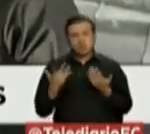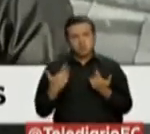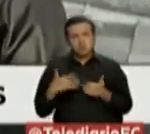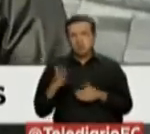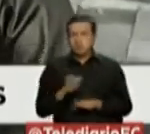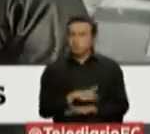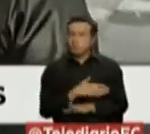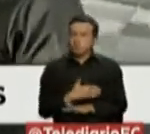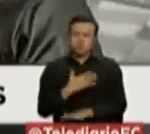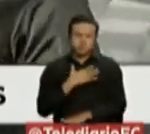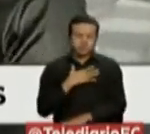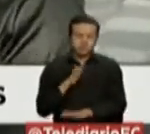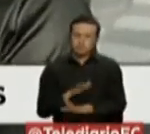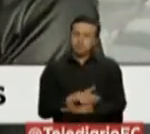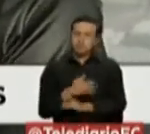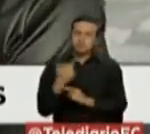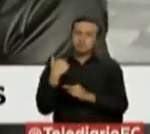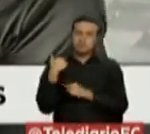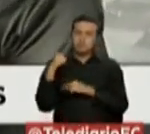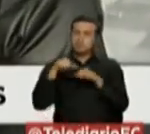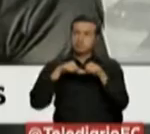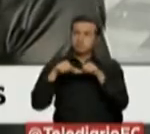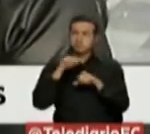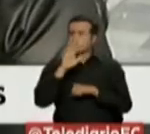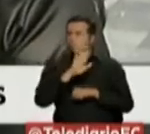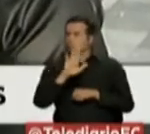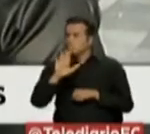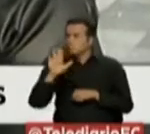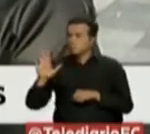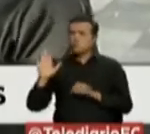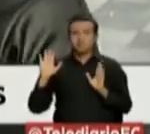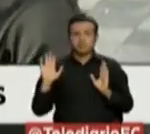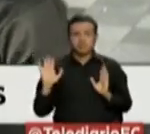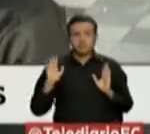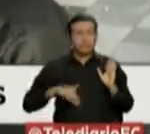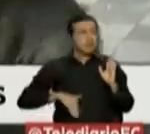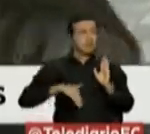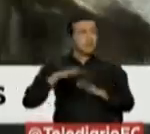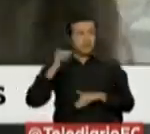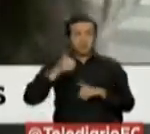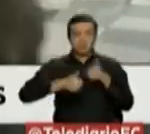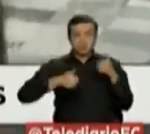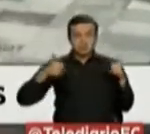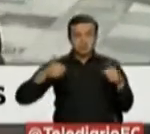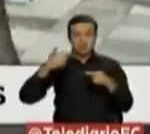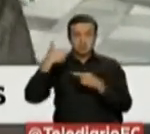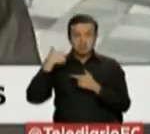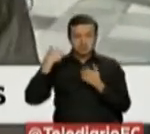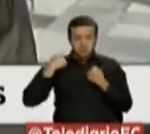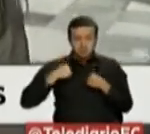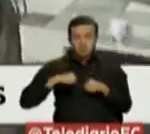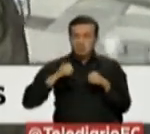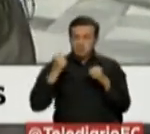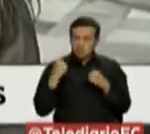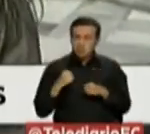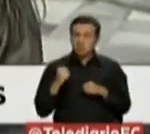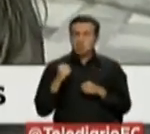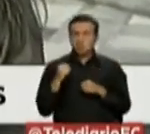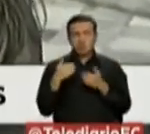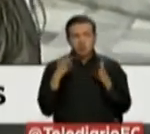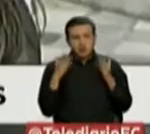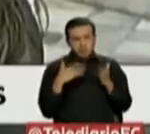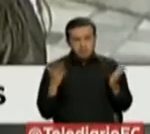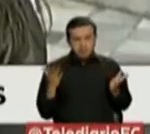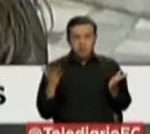la música, ya todo lo demás depende de las administraciones. O sea, más de las autoridades para poder conseguir esas